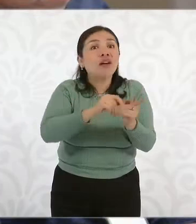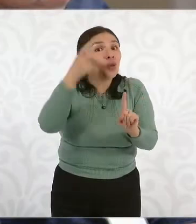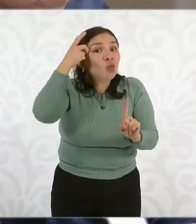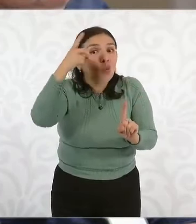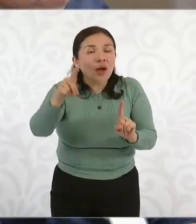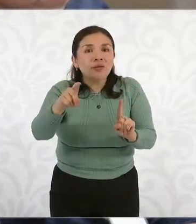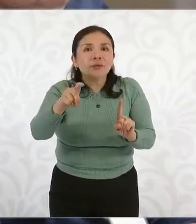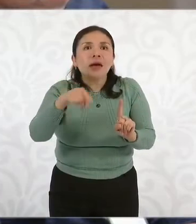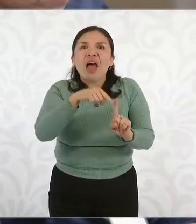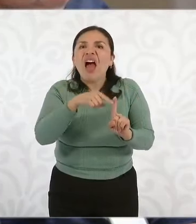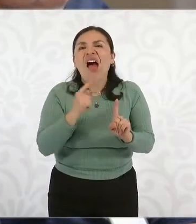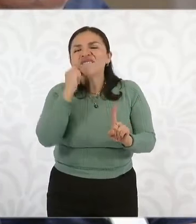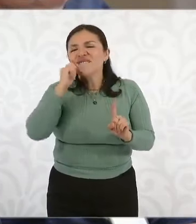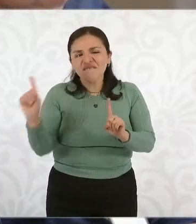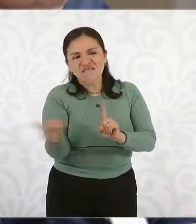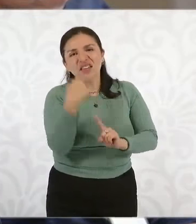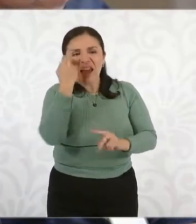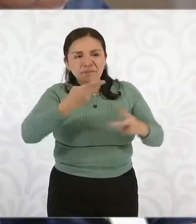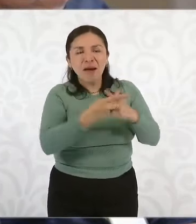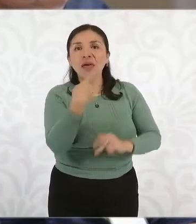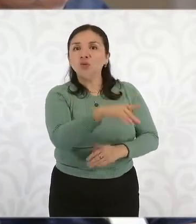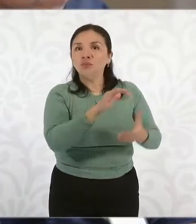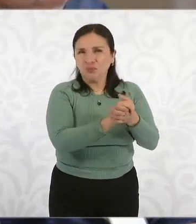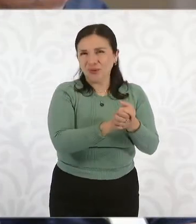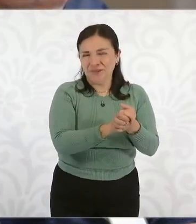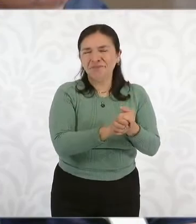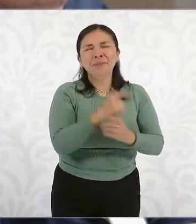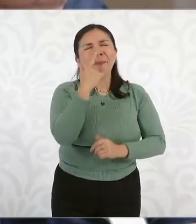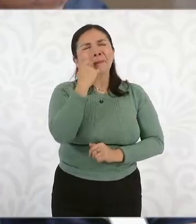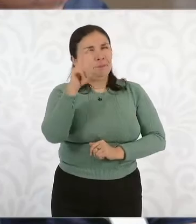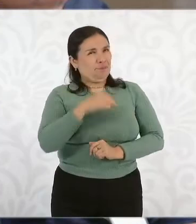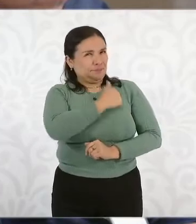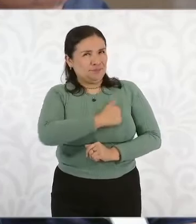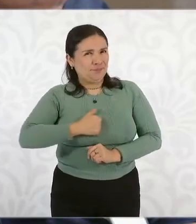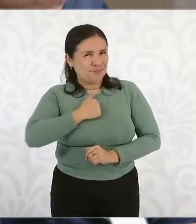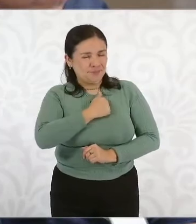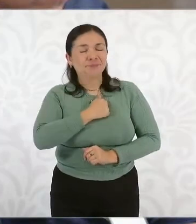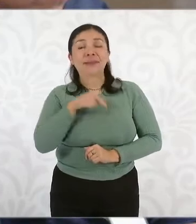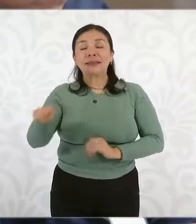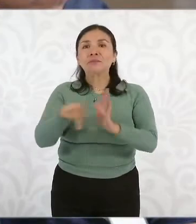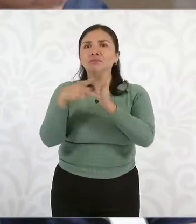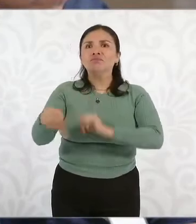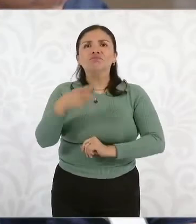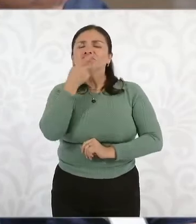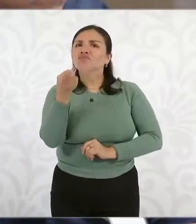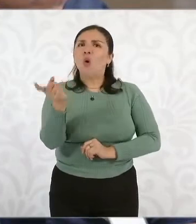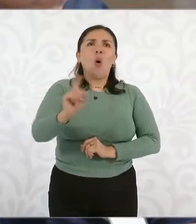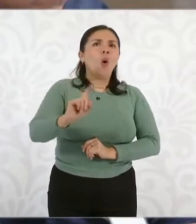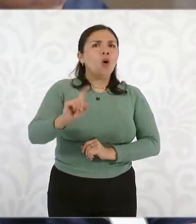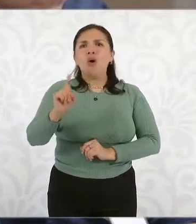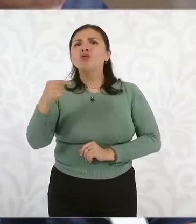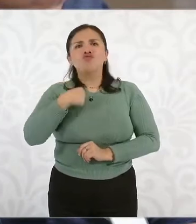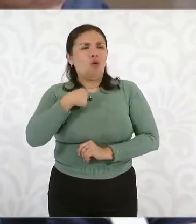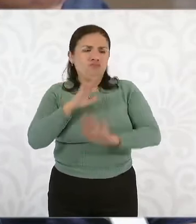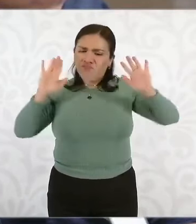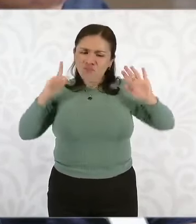se dio este lamentable hecho. Y bueno, pues más allá de ello, La Derecha Diario ha insistido en que pues ellos tienen